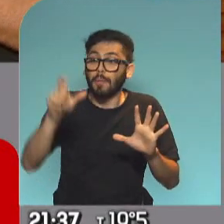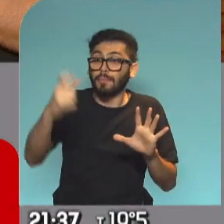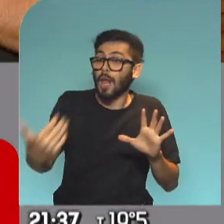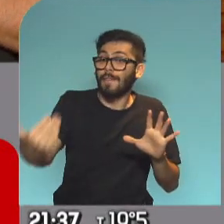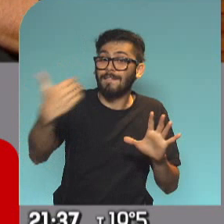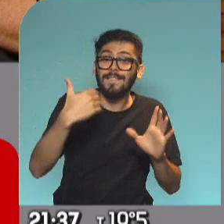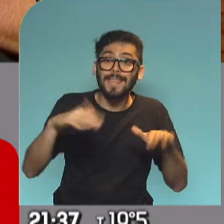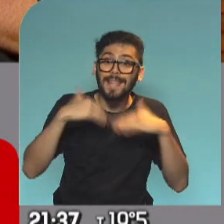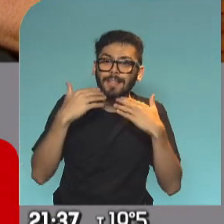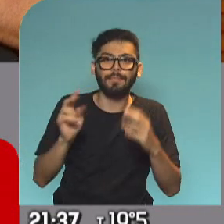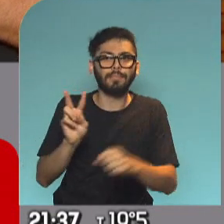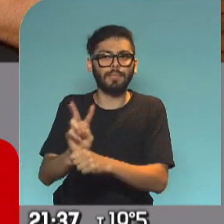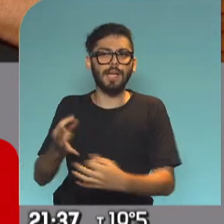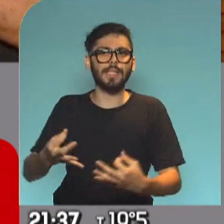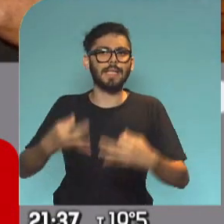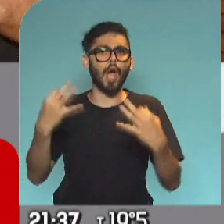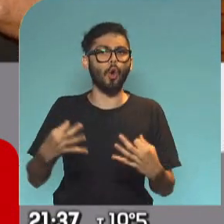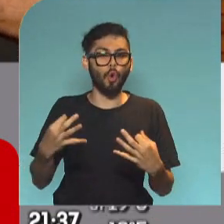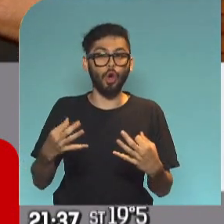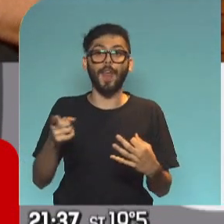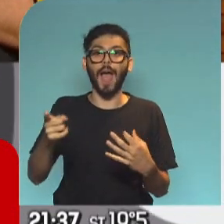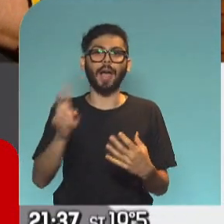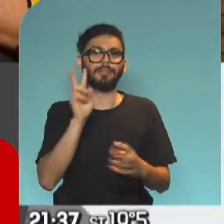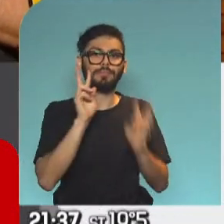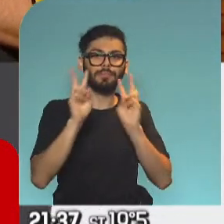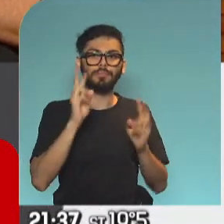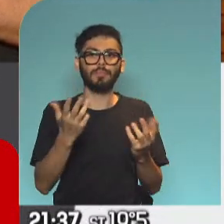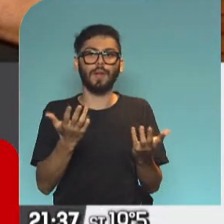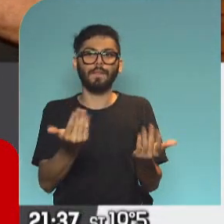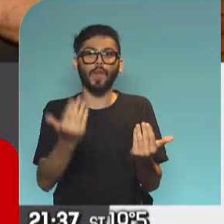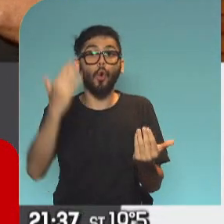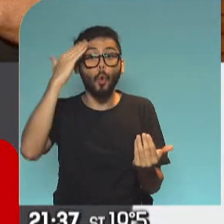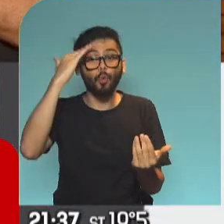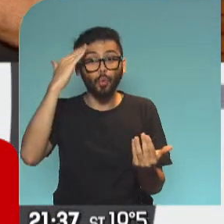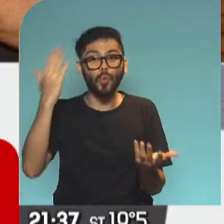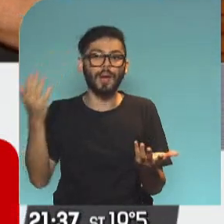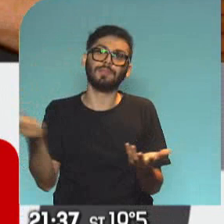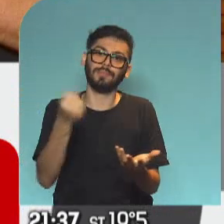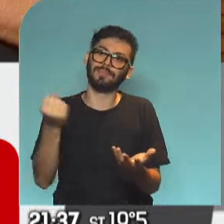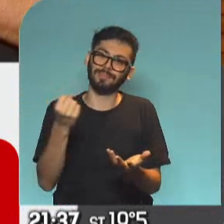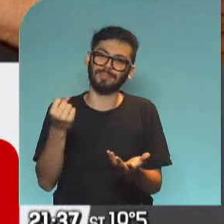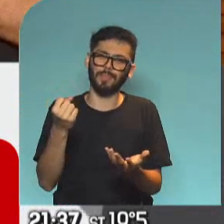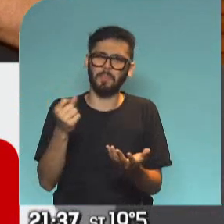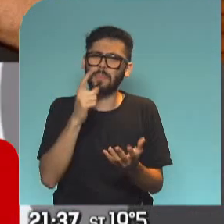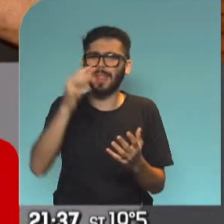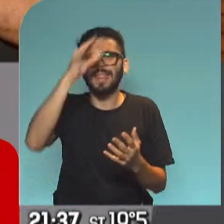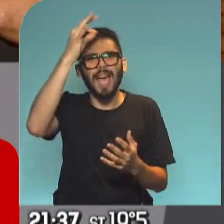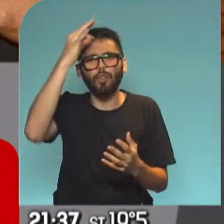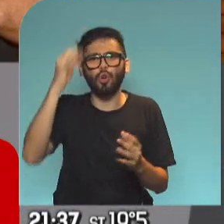al teatro y se encuentre de nuevo con el consumo cultural. Yo creo que el teatro no es ningún foco